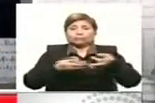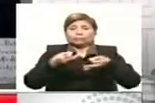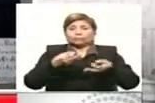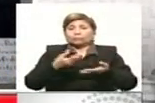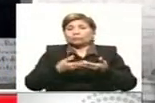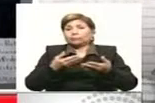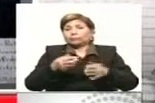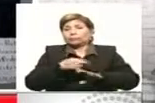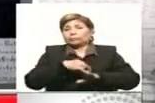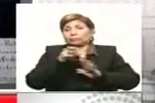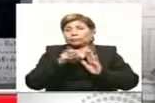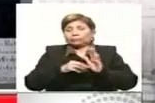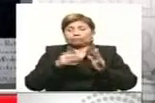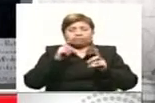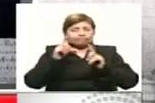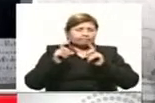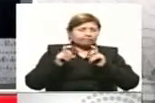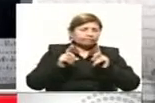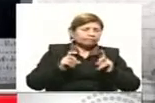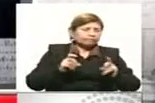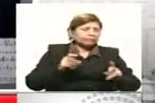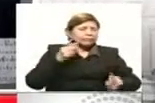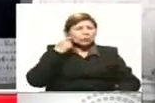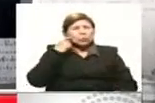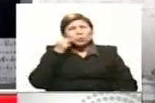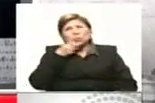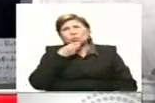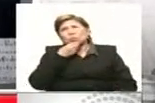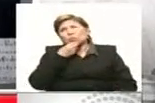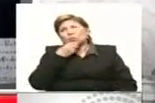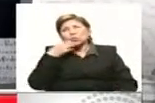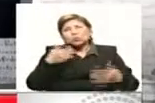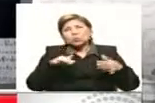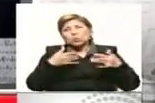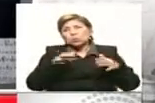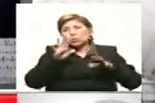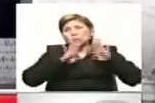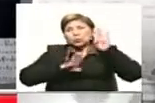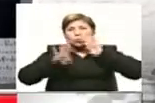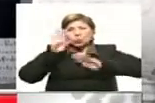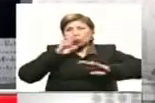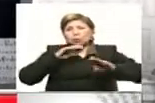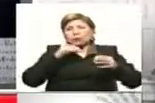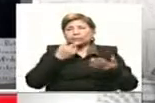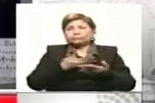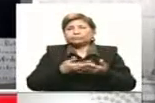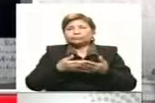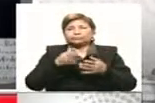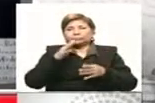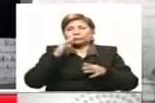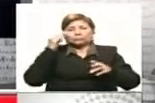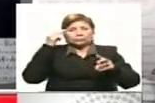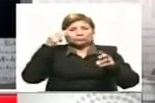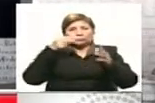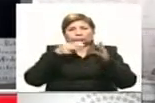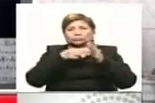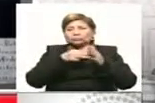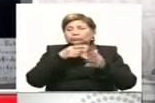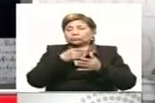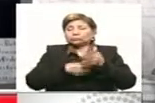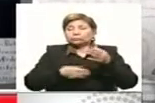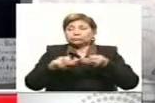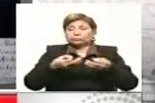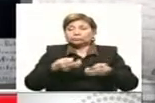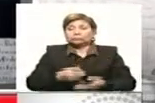varios programas, comparto su preocupación, congresista, y lo señalaba allí que las metas establecidas por el